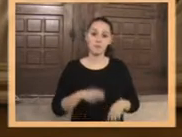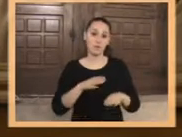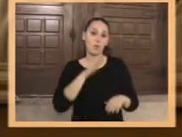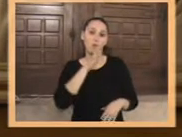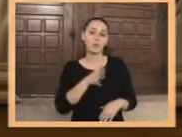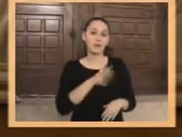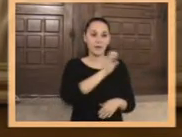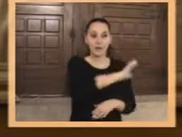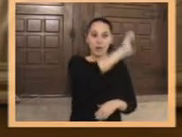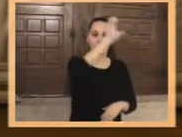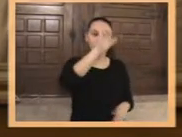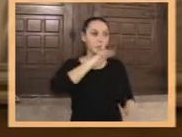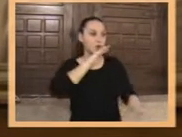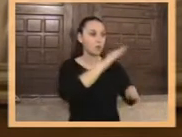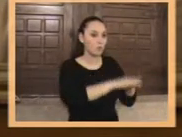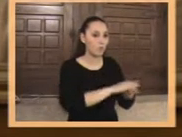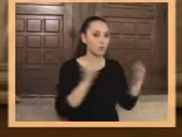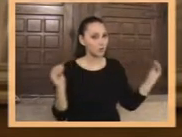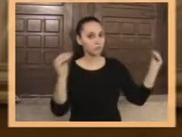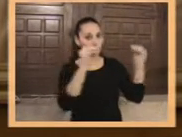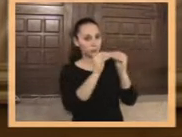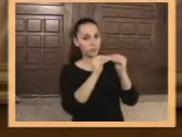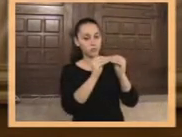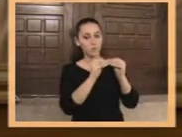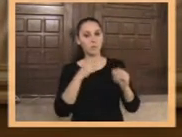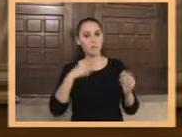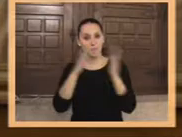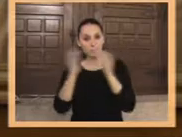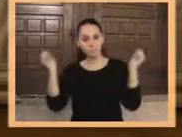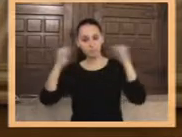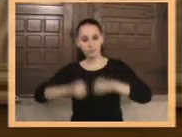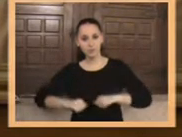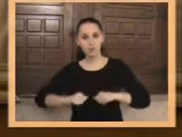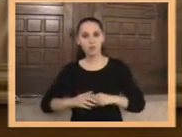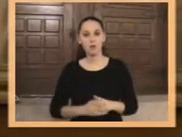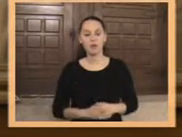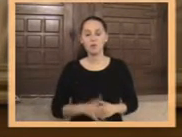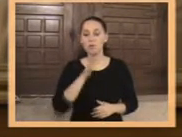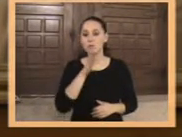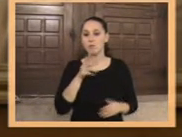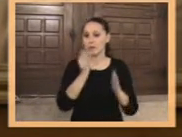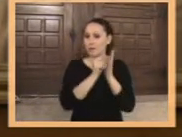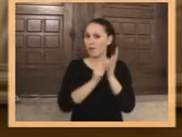¿no? Hemos de recordar que precisamente esta ordenanza fue aprobada en el año 99 y